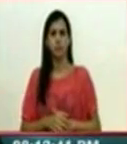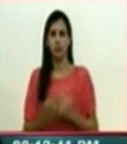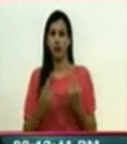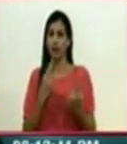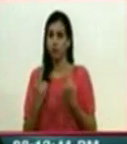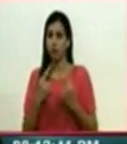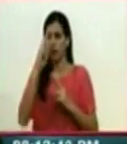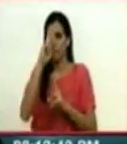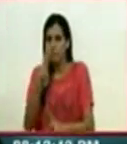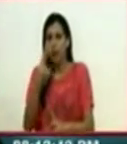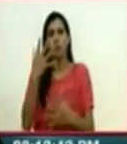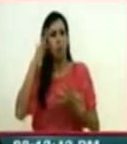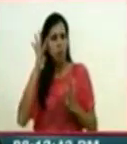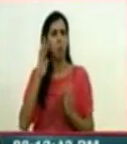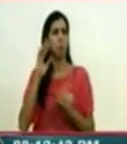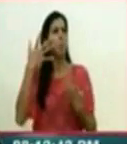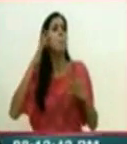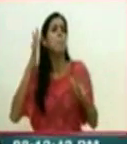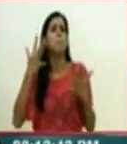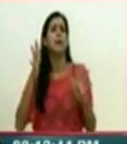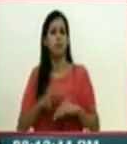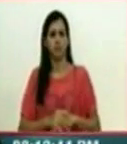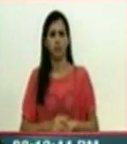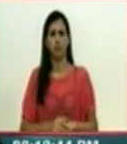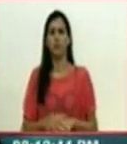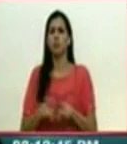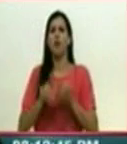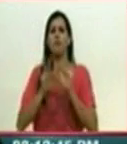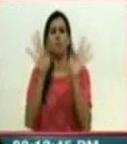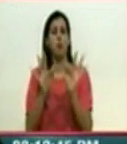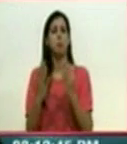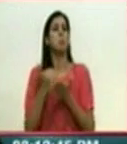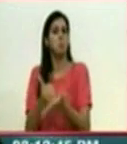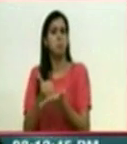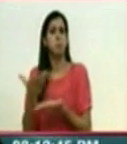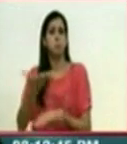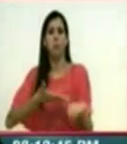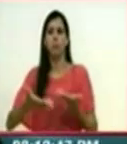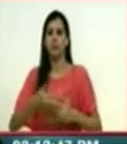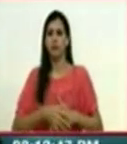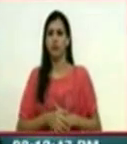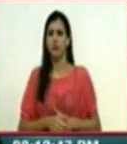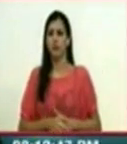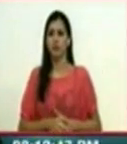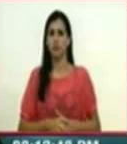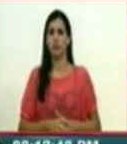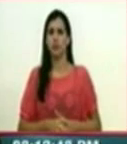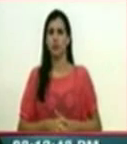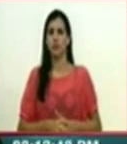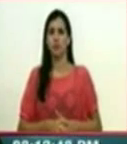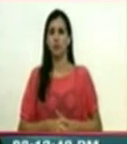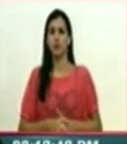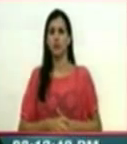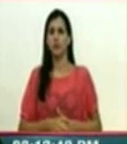de respeto, de solidaridad, mantener la línea de cooperación, de hermandad, en términos de